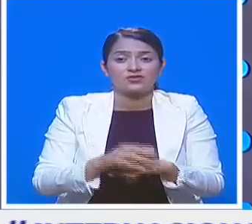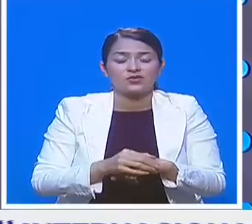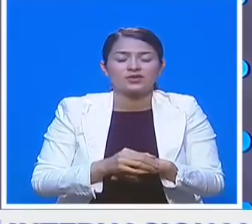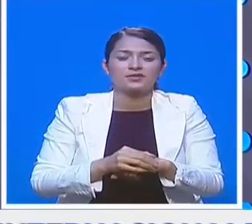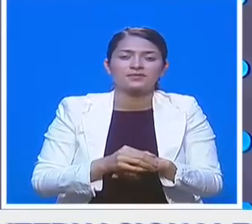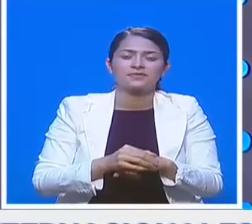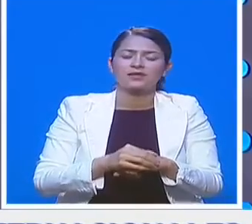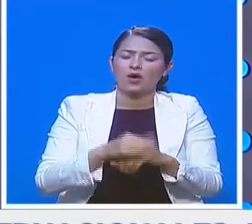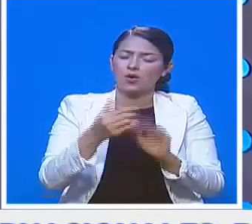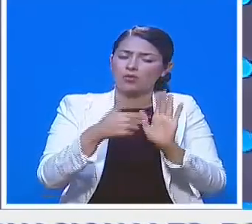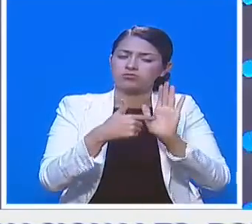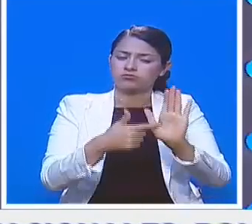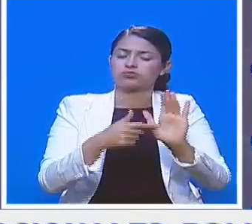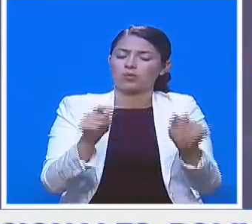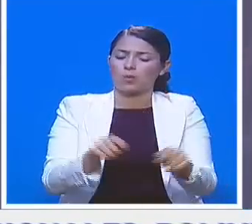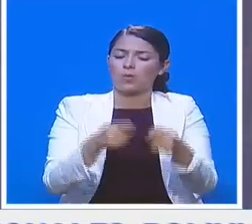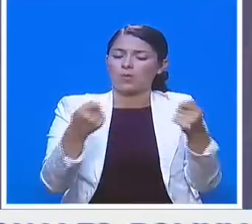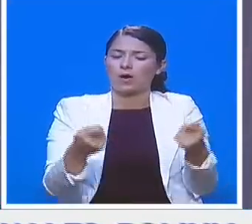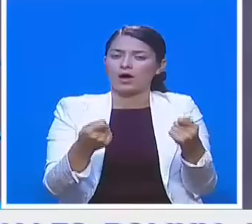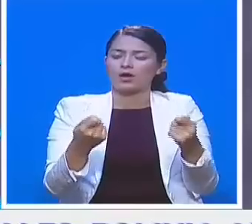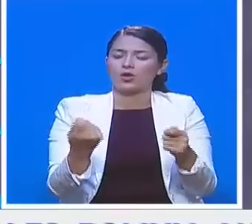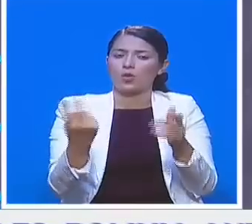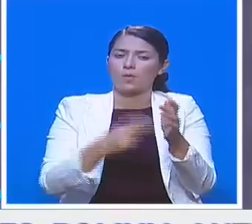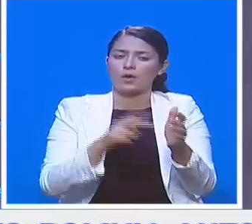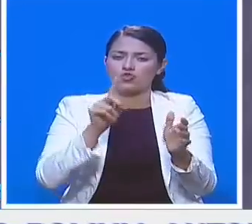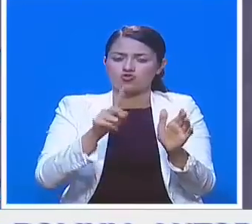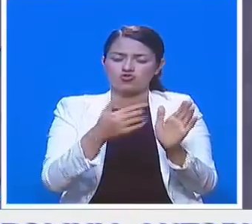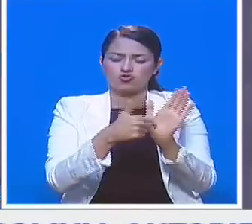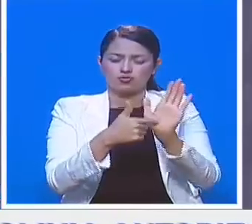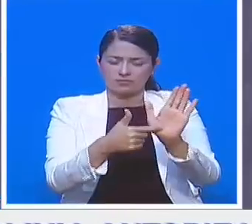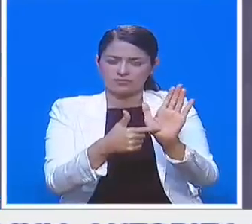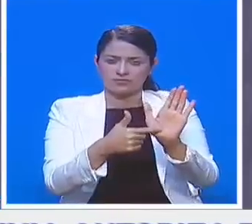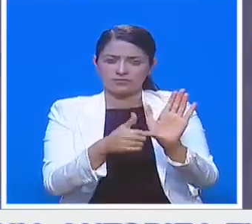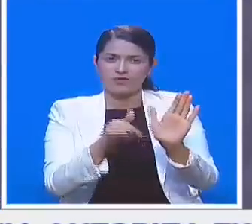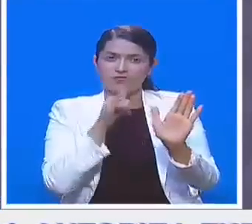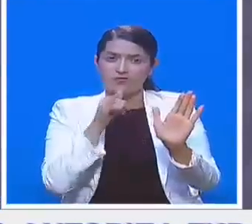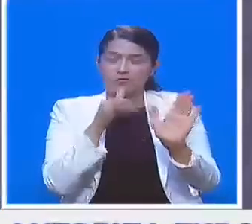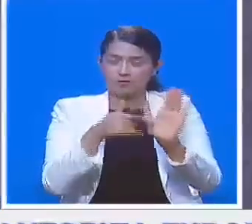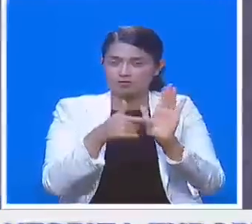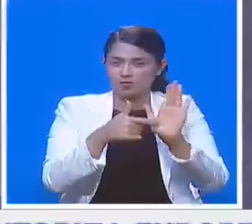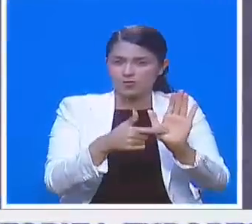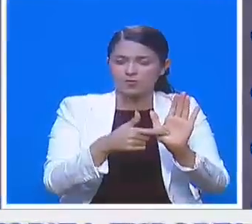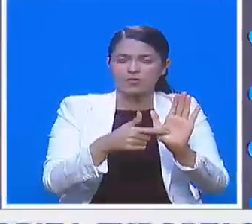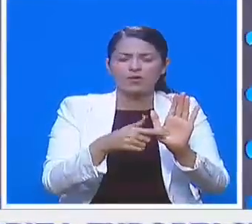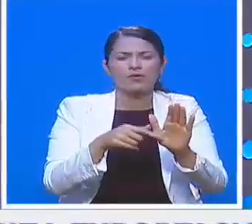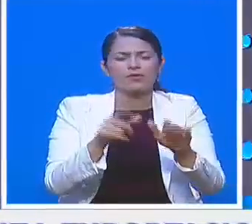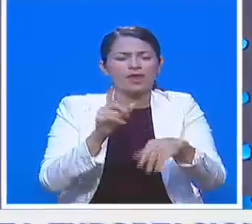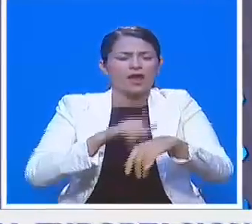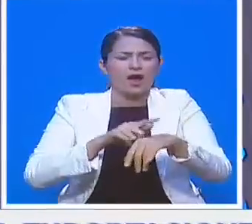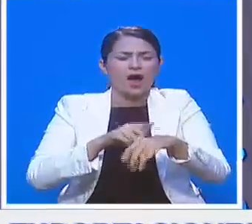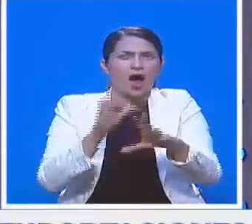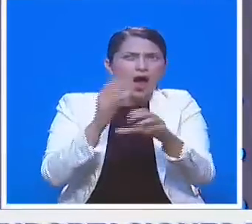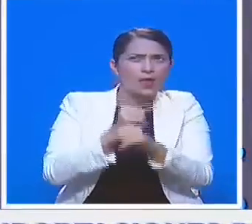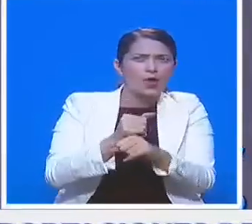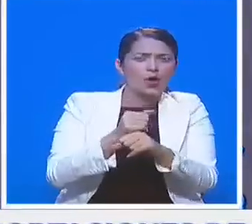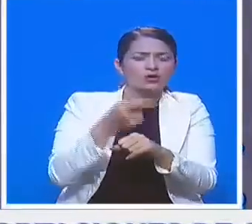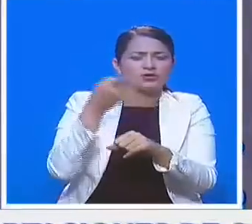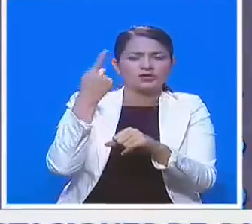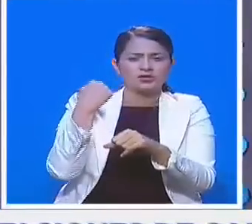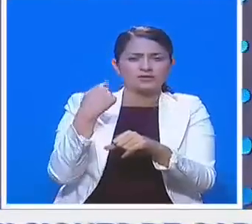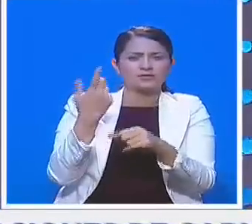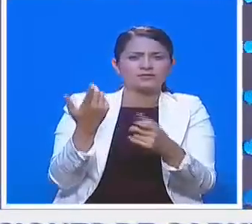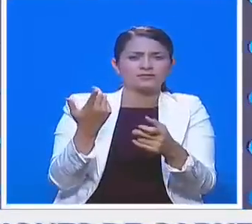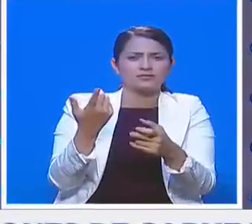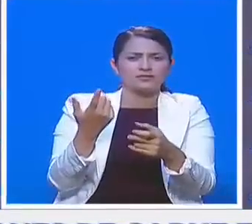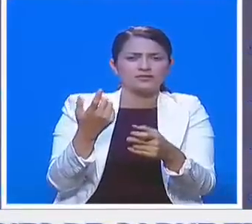continuación la portada del diario 2001, a pesar de que esta noticia se conoció en horas de la noche de ayer,